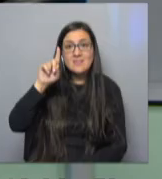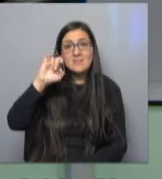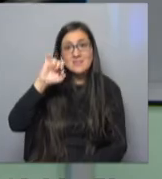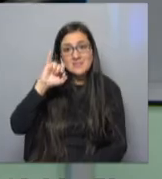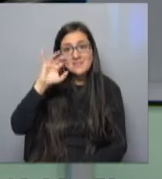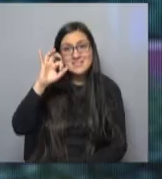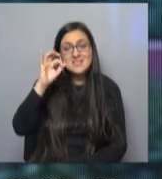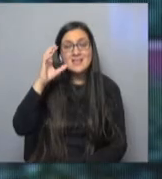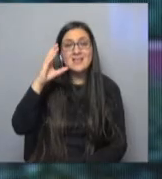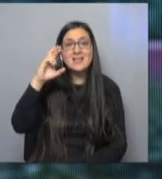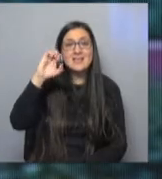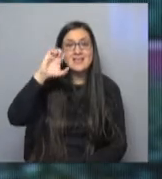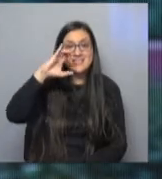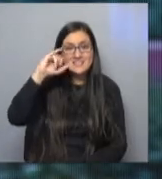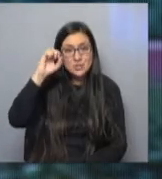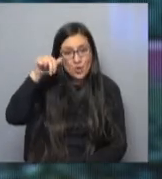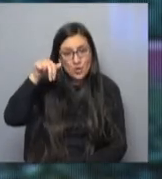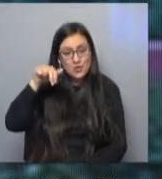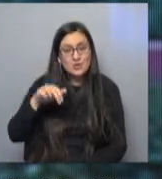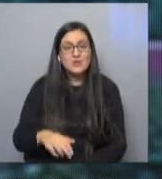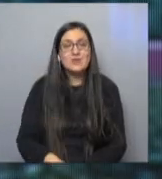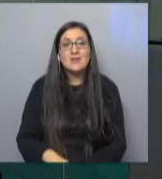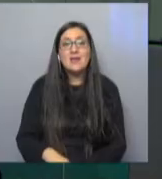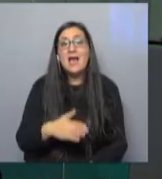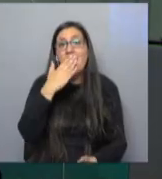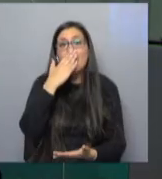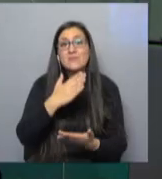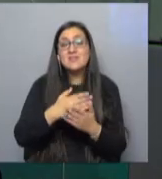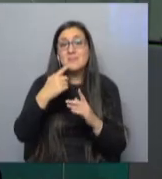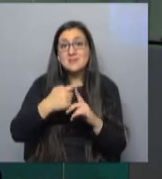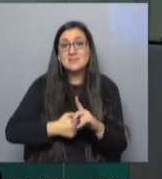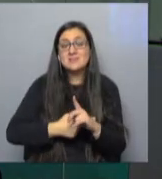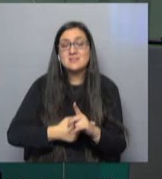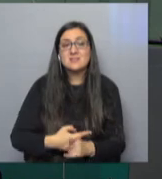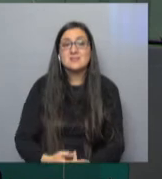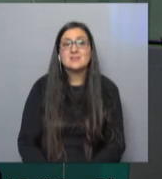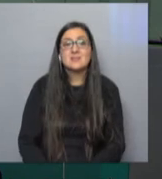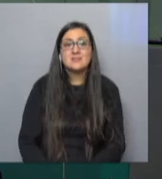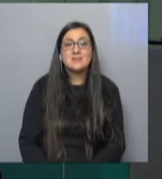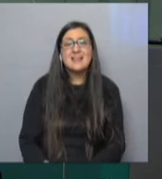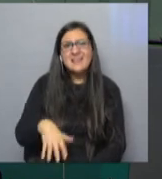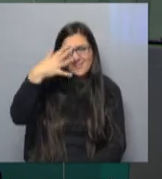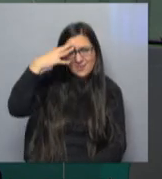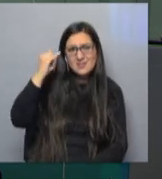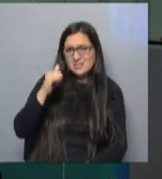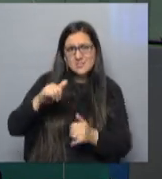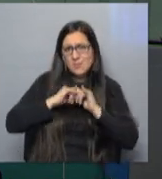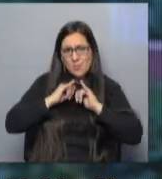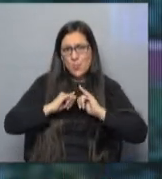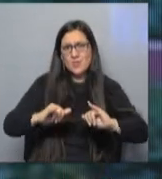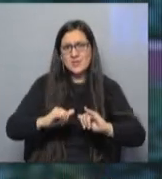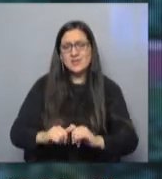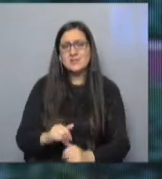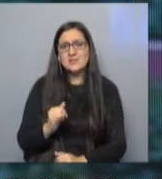eso maría estar lo tenía de sobra no sale fin de mes sí sí creo que fin de mes ya estará en librerías o